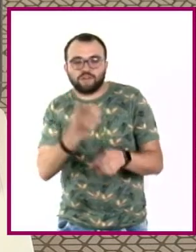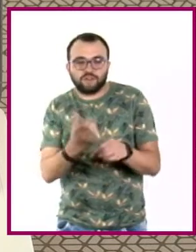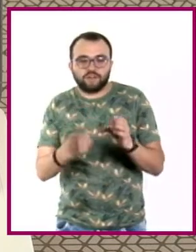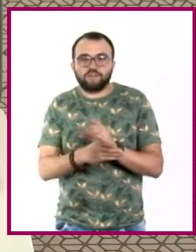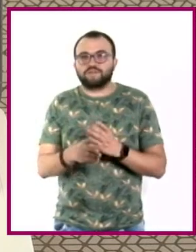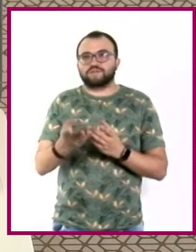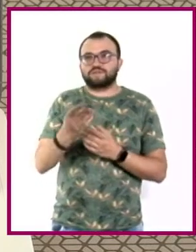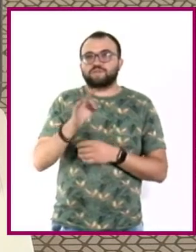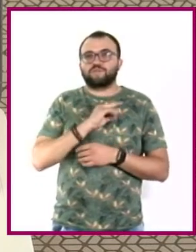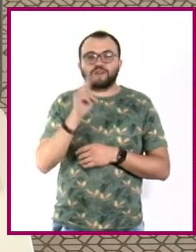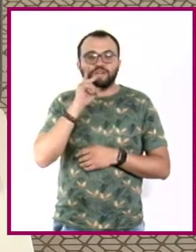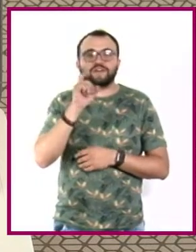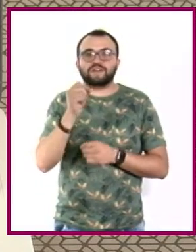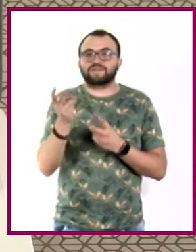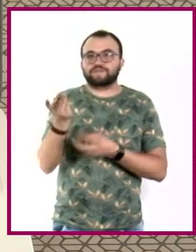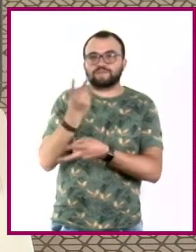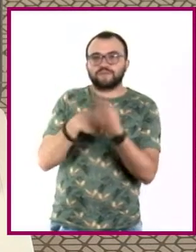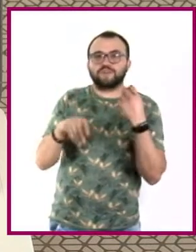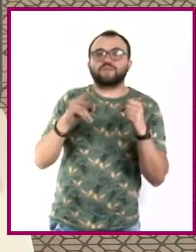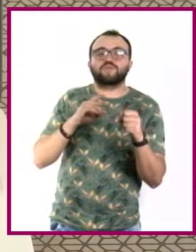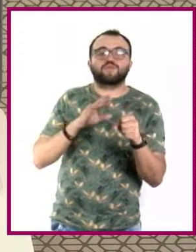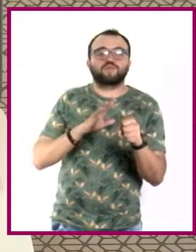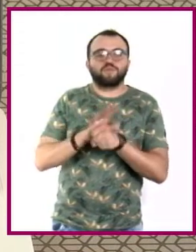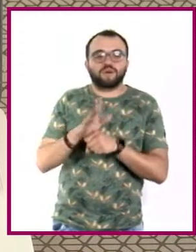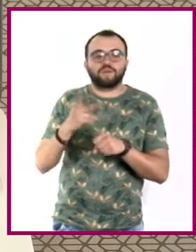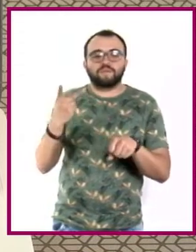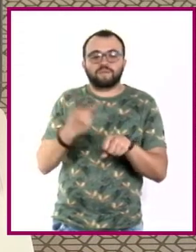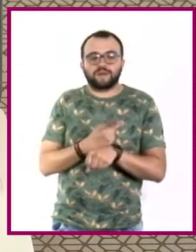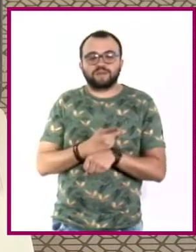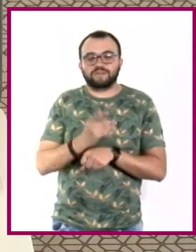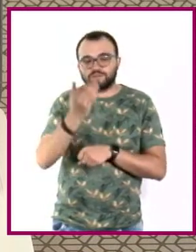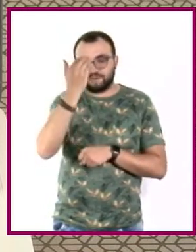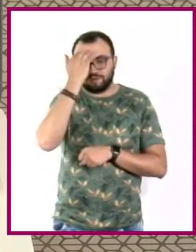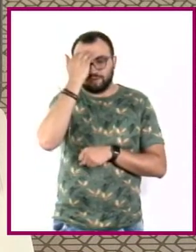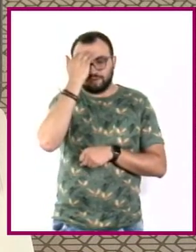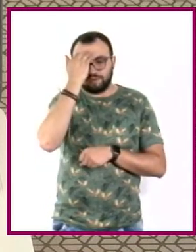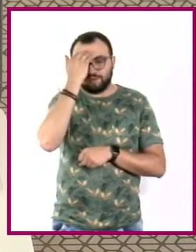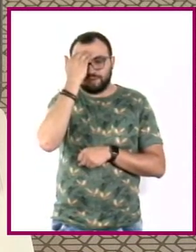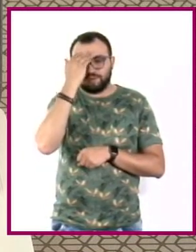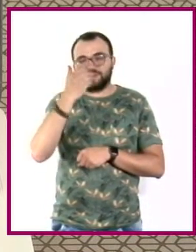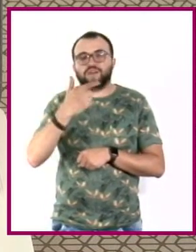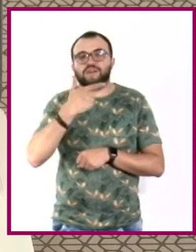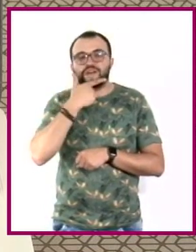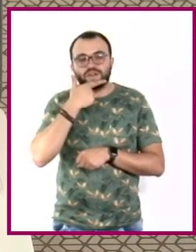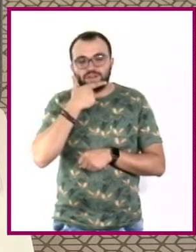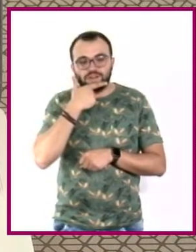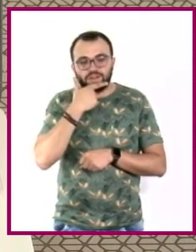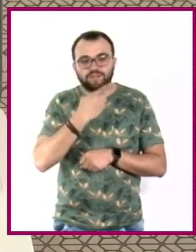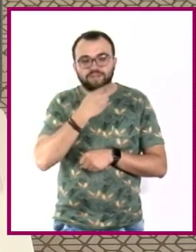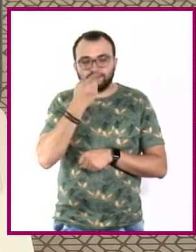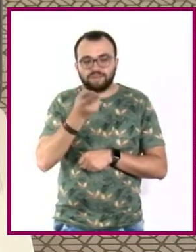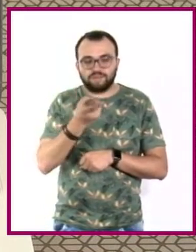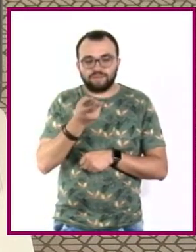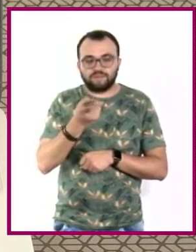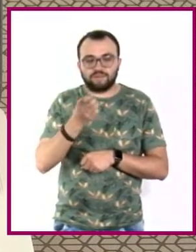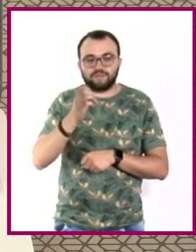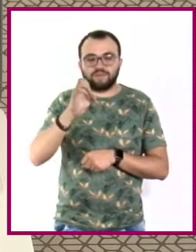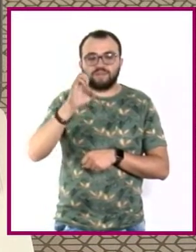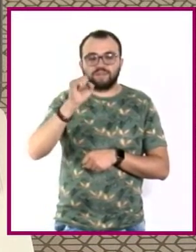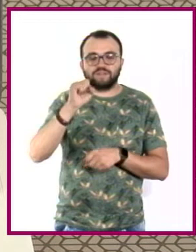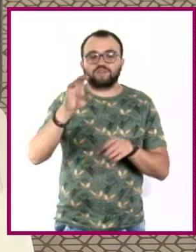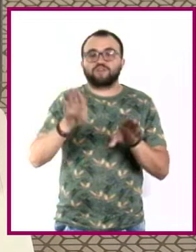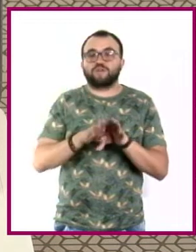venía ya una situación de, que se le conoce, y lo voy a decir en inglés, pero lo voy a traducir, que se llama globalization,